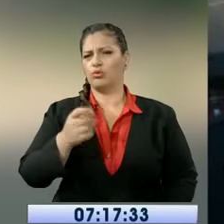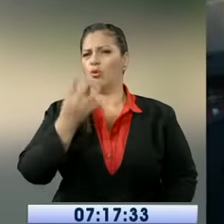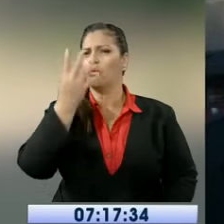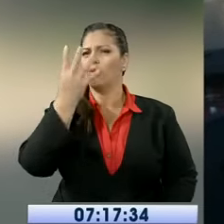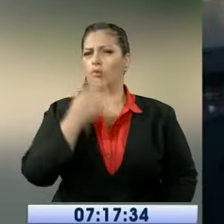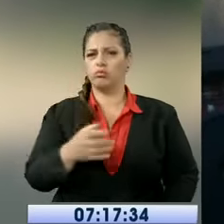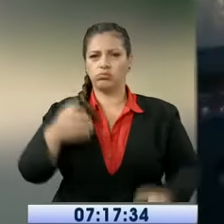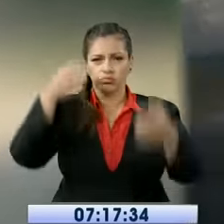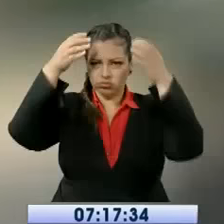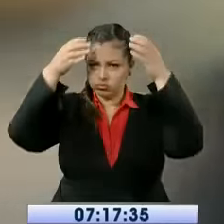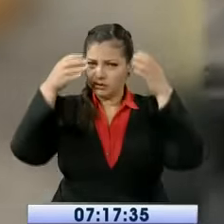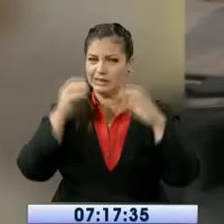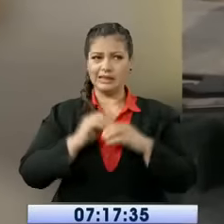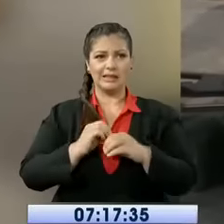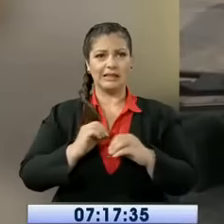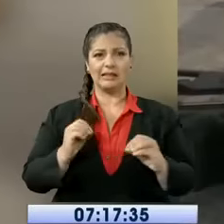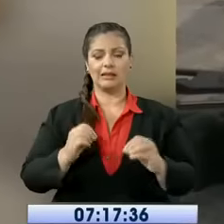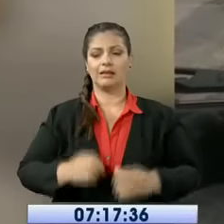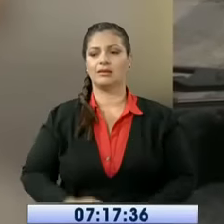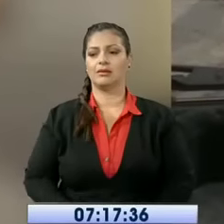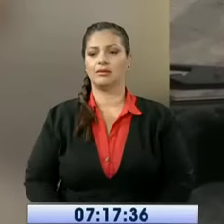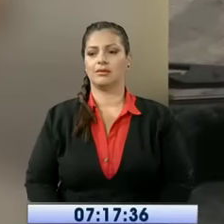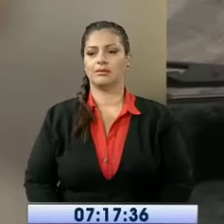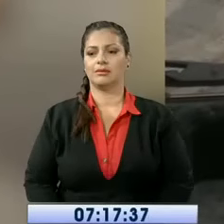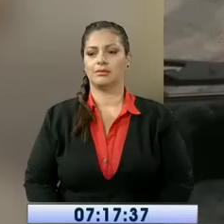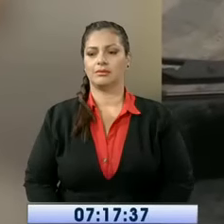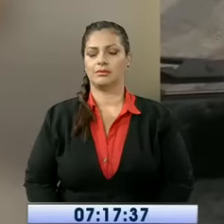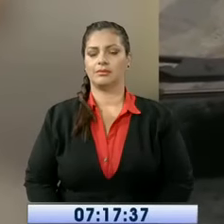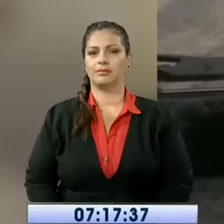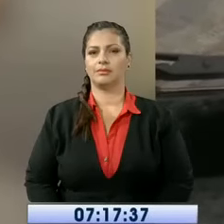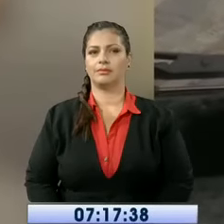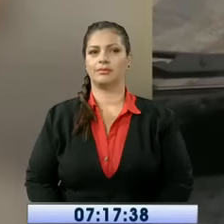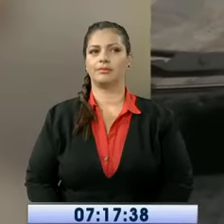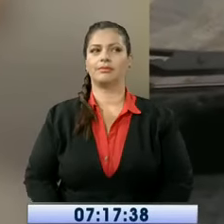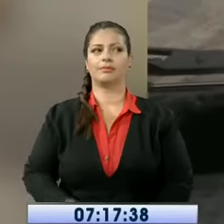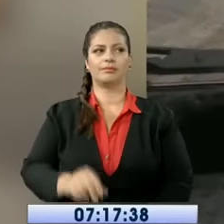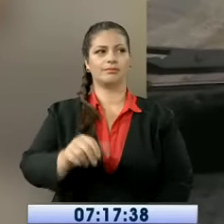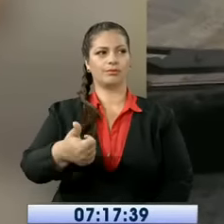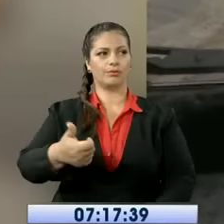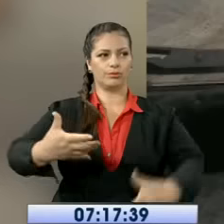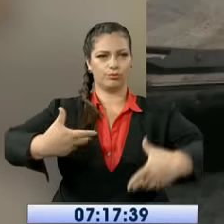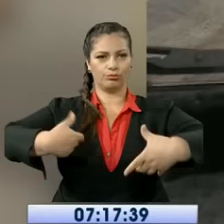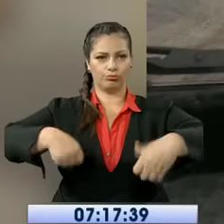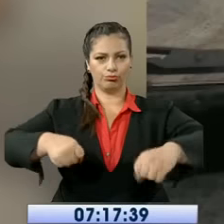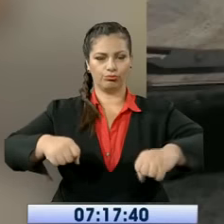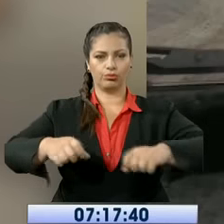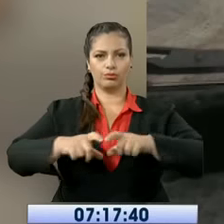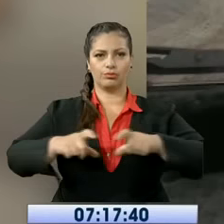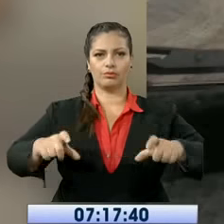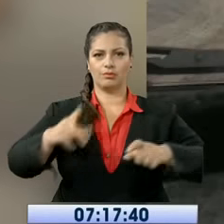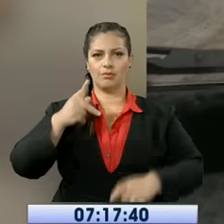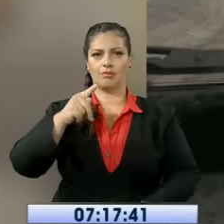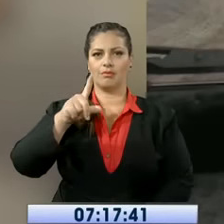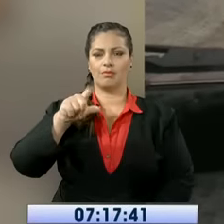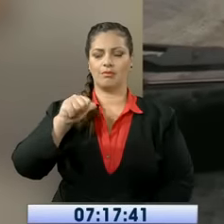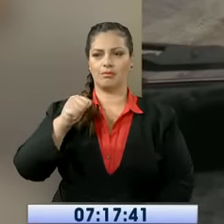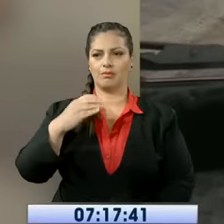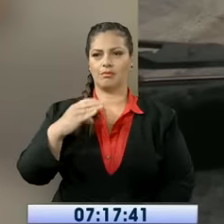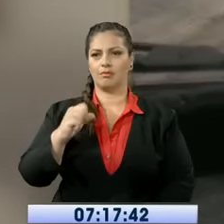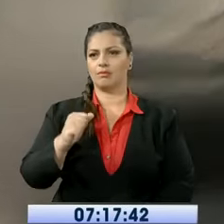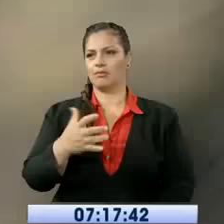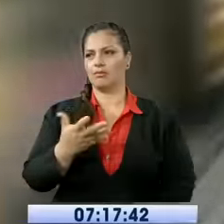con casco, exactamente. Así es. Ahí está. Otro. Sin placa. Sin placas. Ahí va, sin placas.